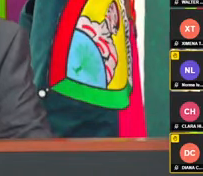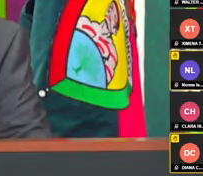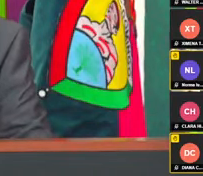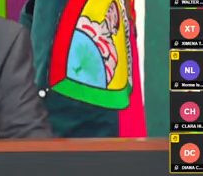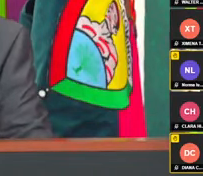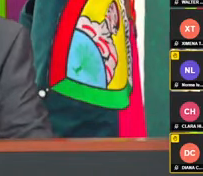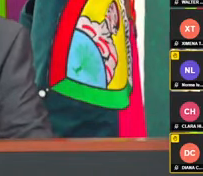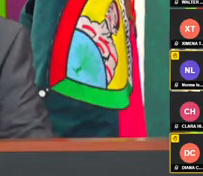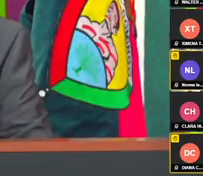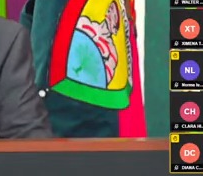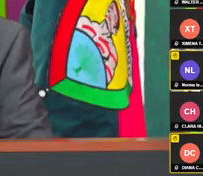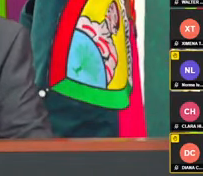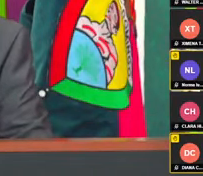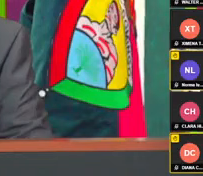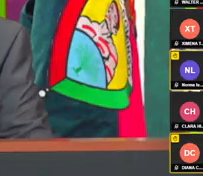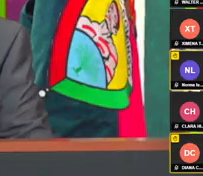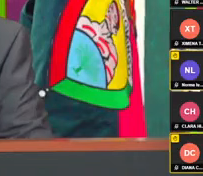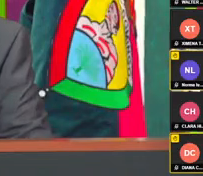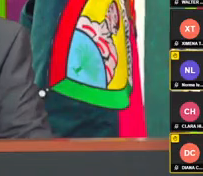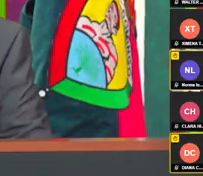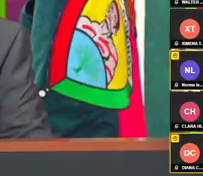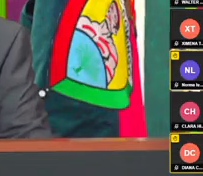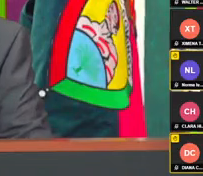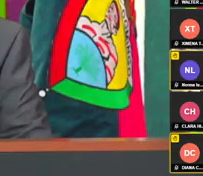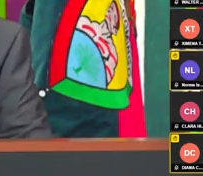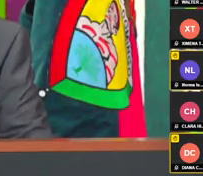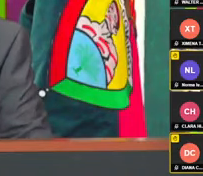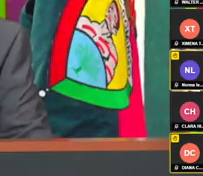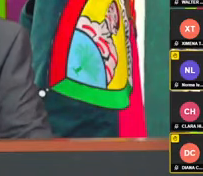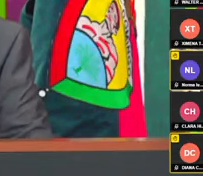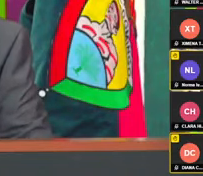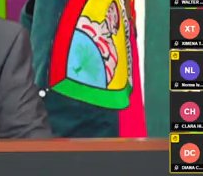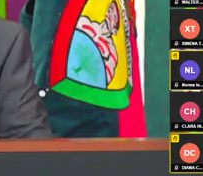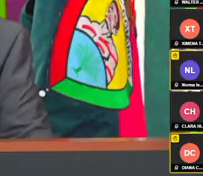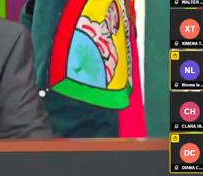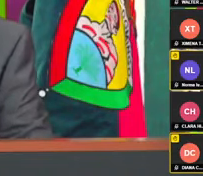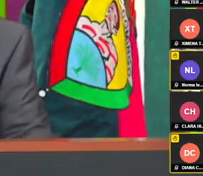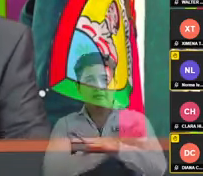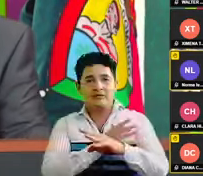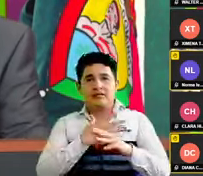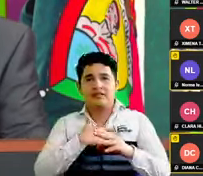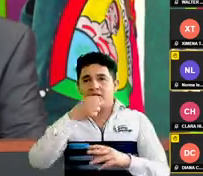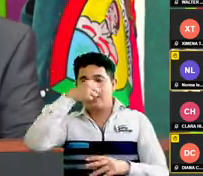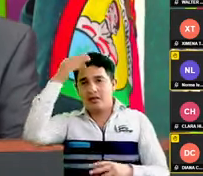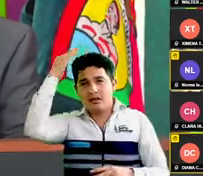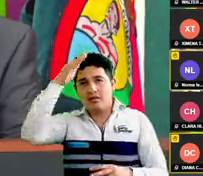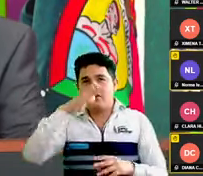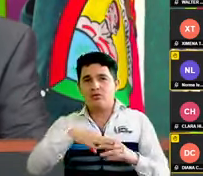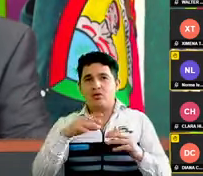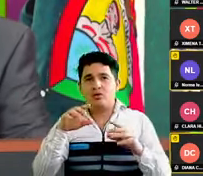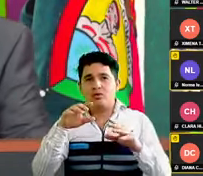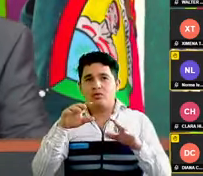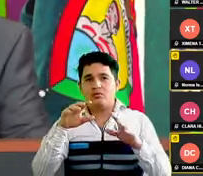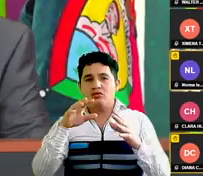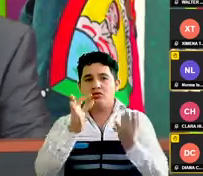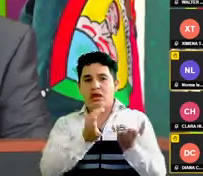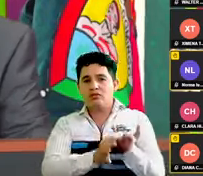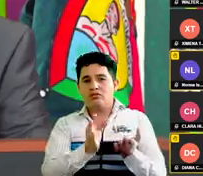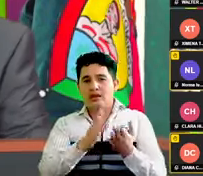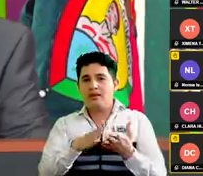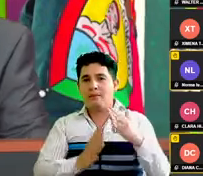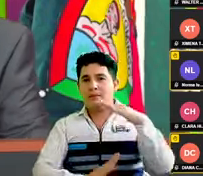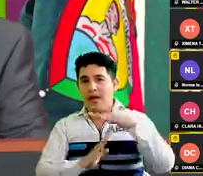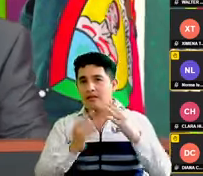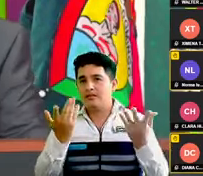Este tipo de actos rechazamos rotundamente. Santo Domingo es una zona de paz, es